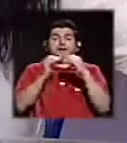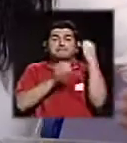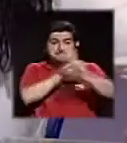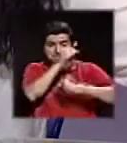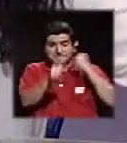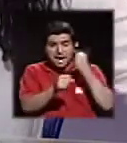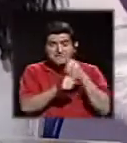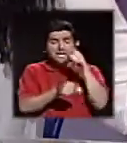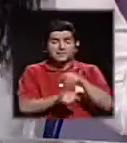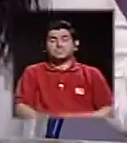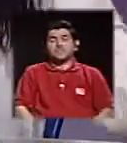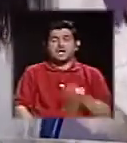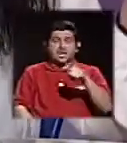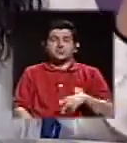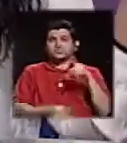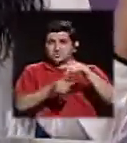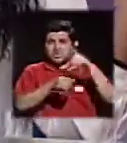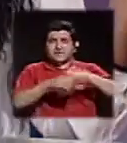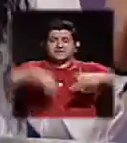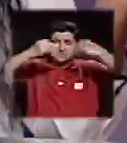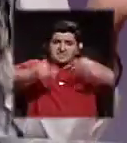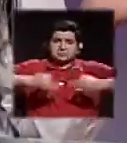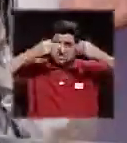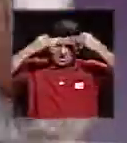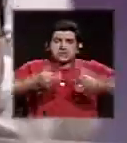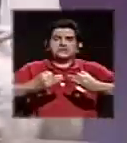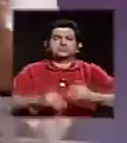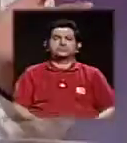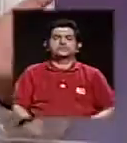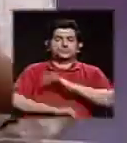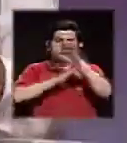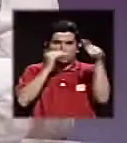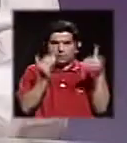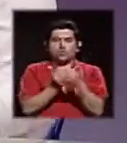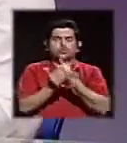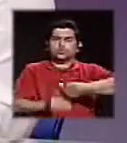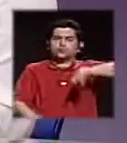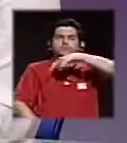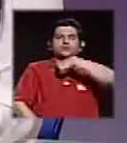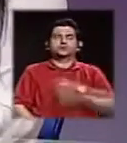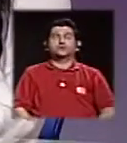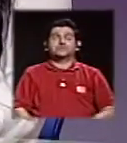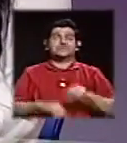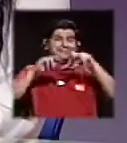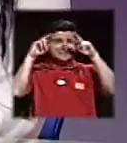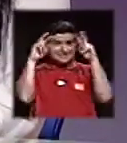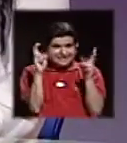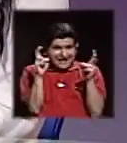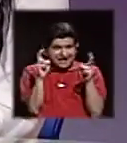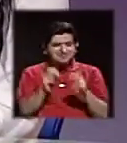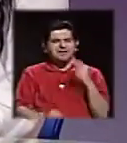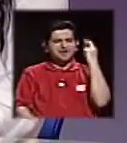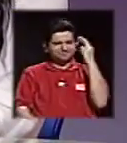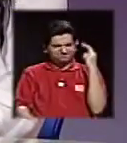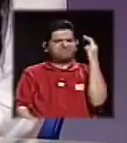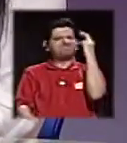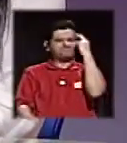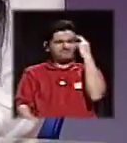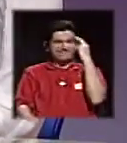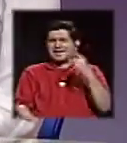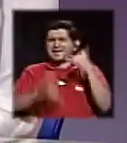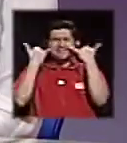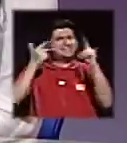años de estar sentados y tomando decisiones este por todos los entonces yo creo que aquí el tema hay que reflexionar o